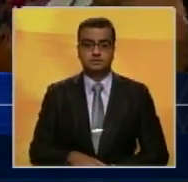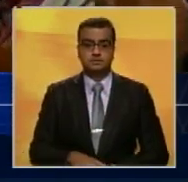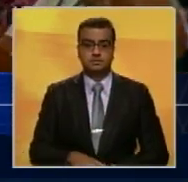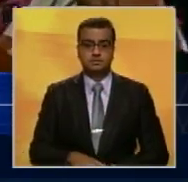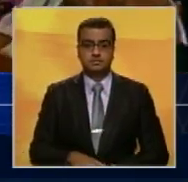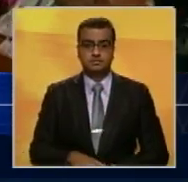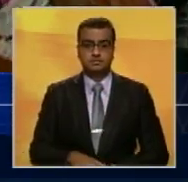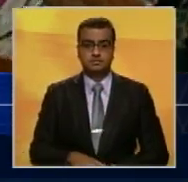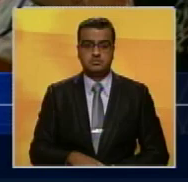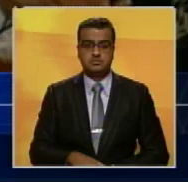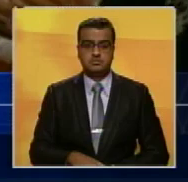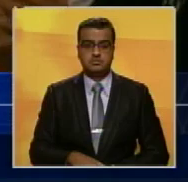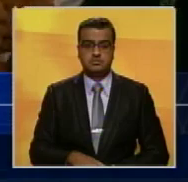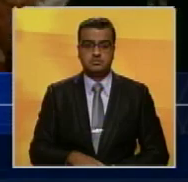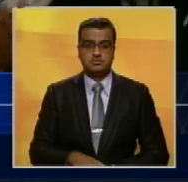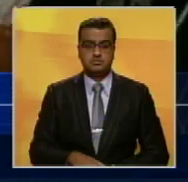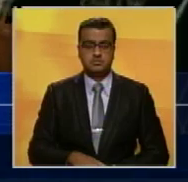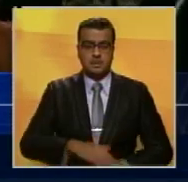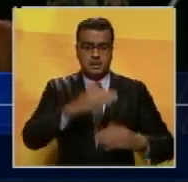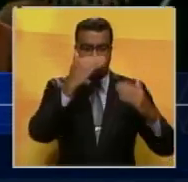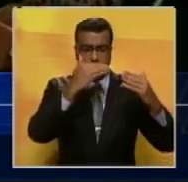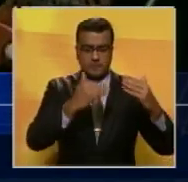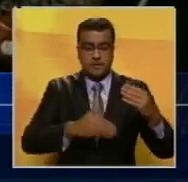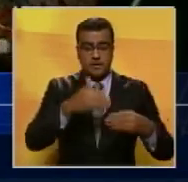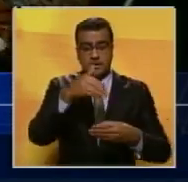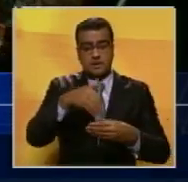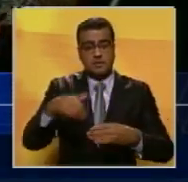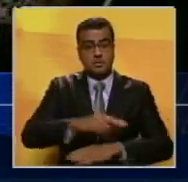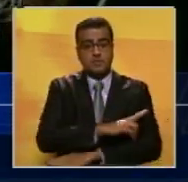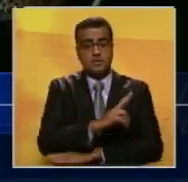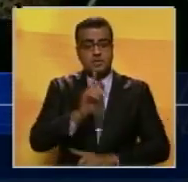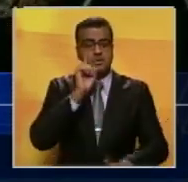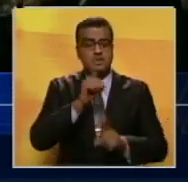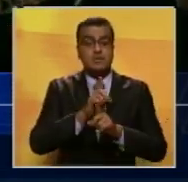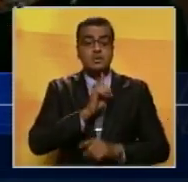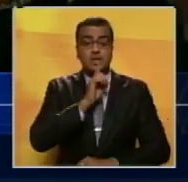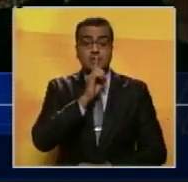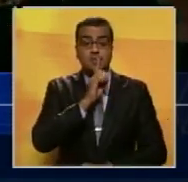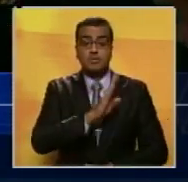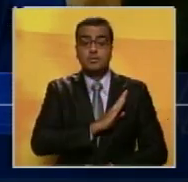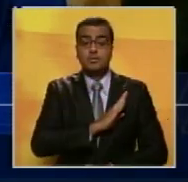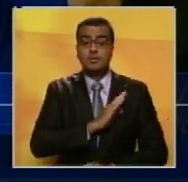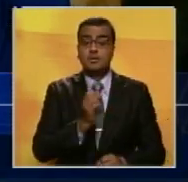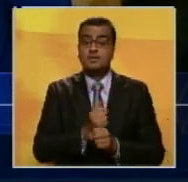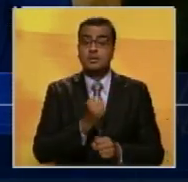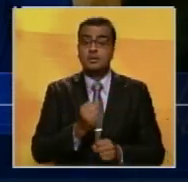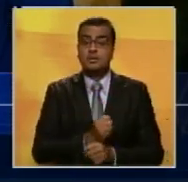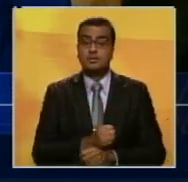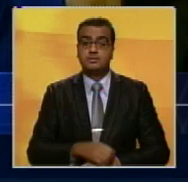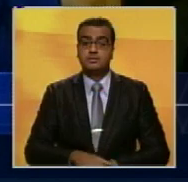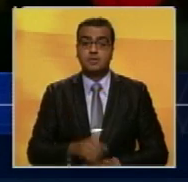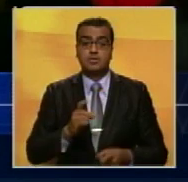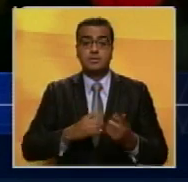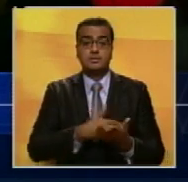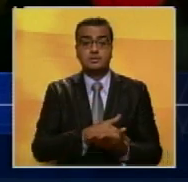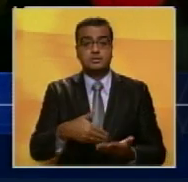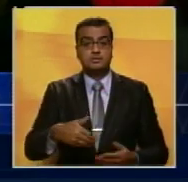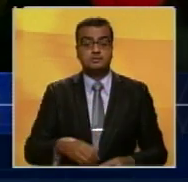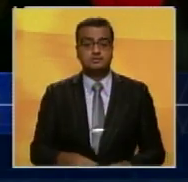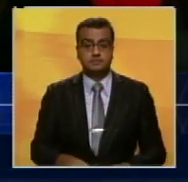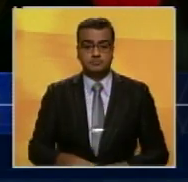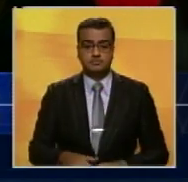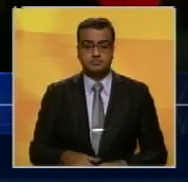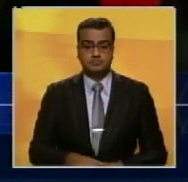Postulados y electos de manera universal, directa y secreta por los propios trabajadores. Varios millones. El